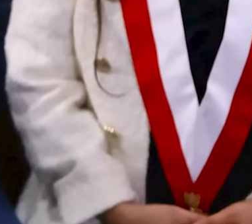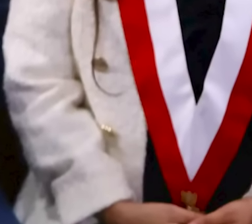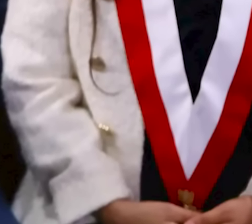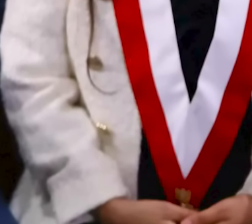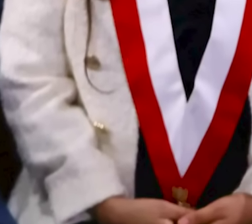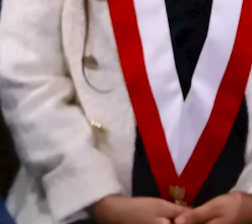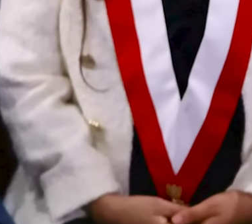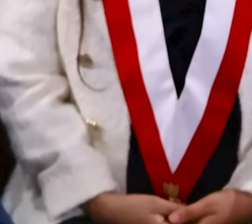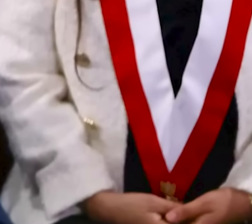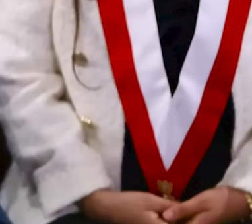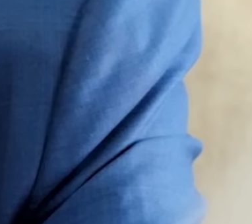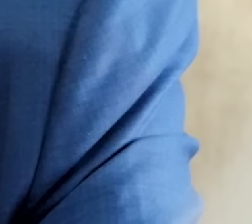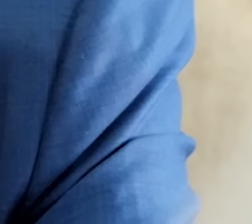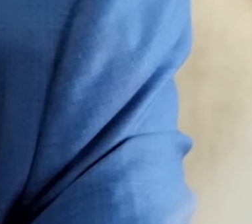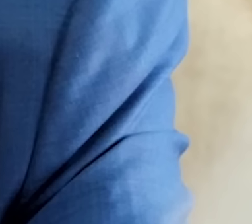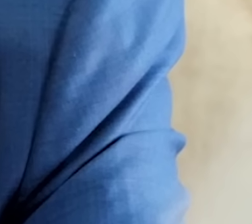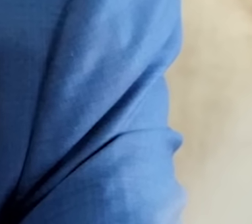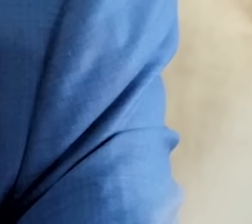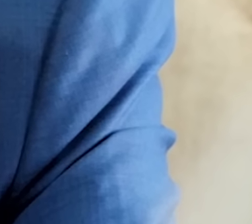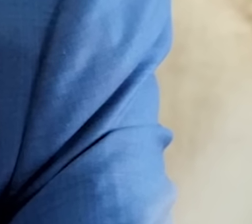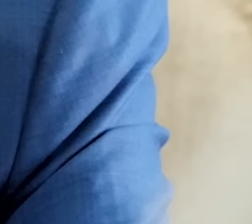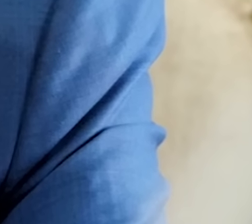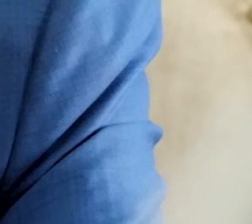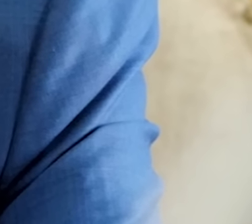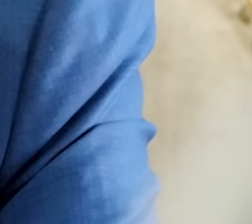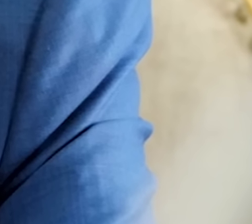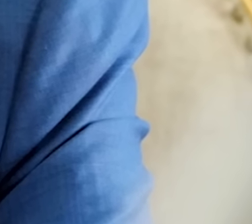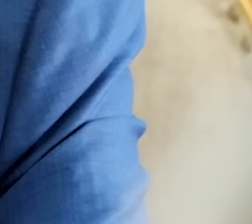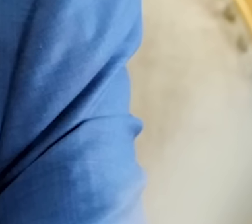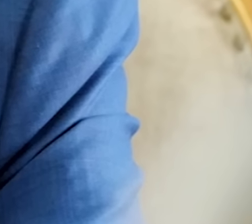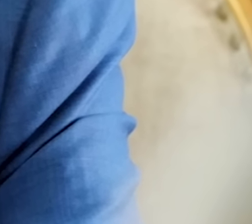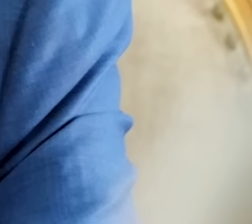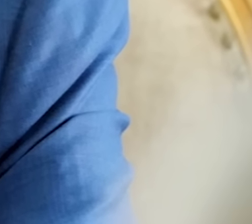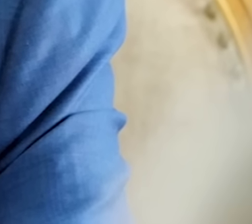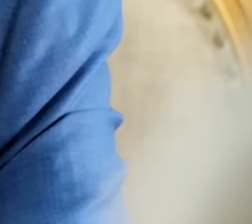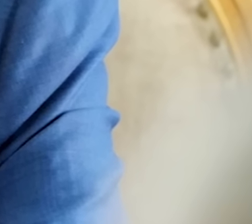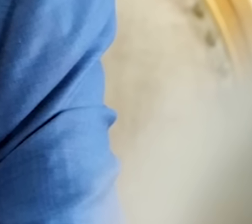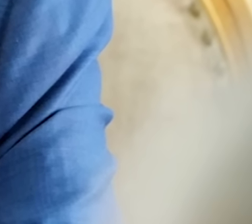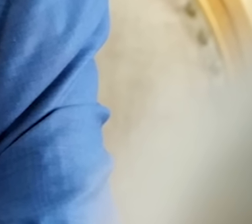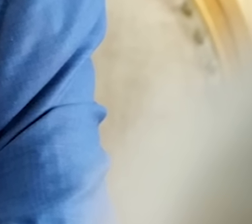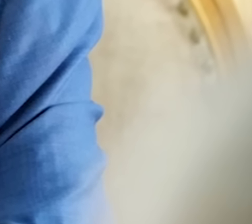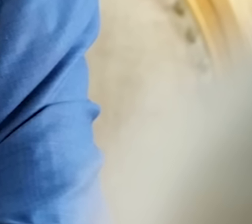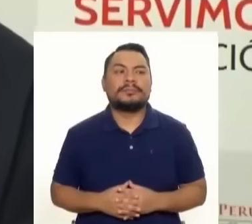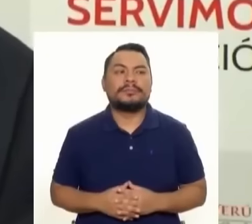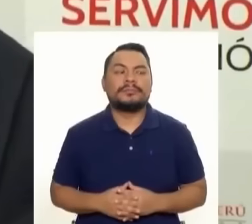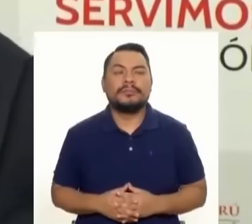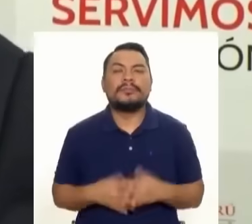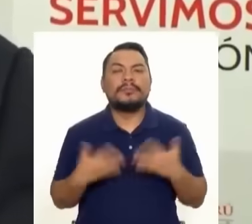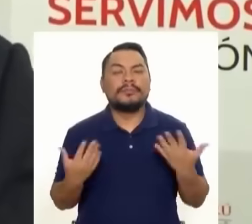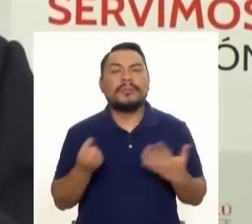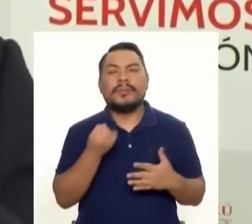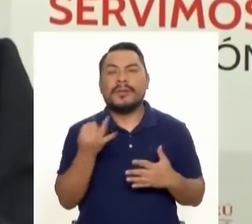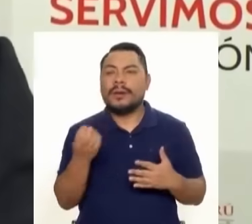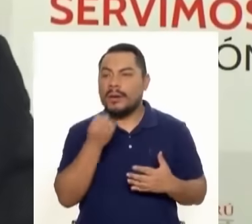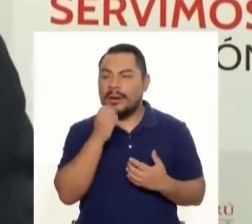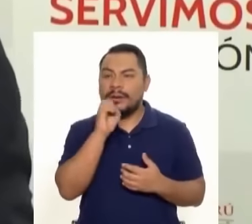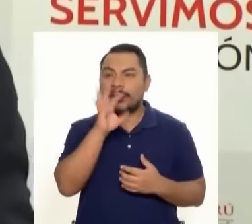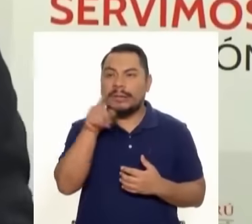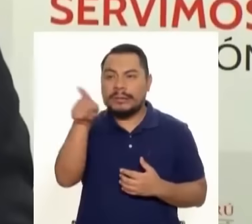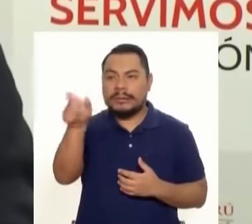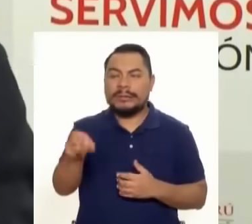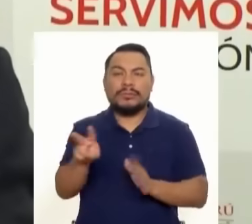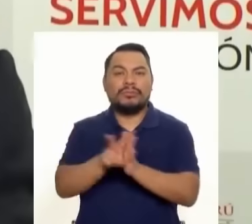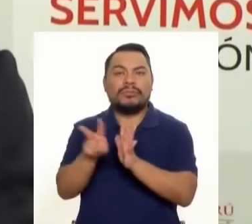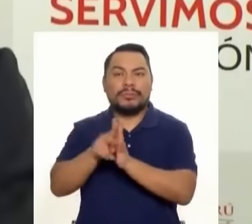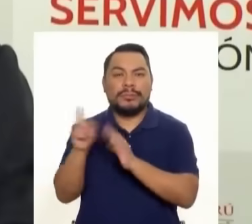listas? ¡Ah, pero según Acuña, todo sería investigado en la Comisión de Ética! ¡Escucha! Él voluntariamente va a